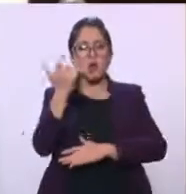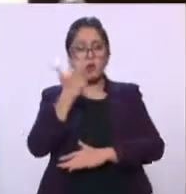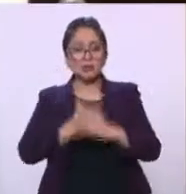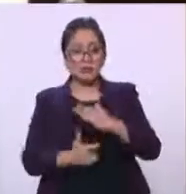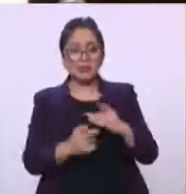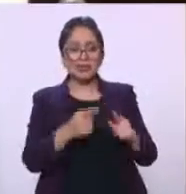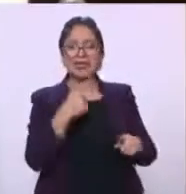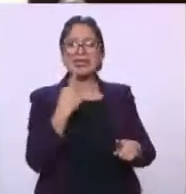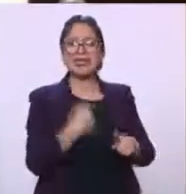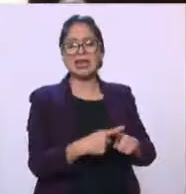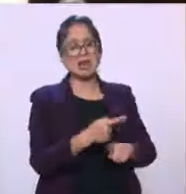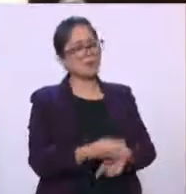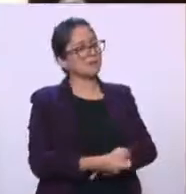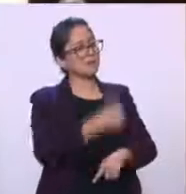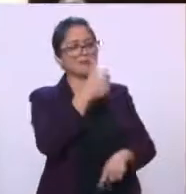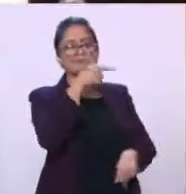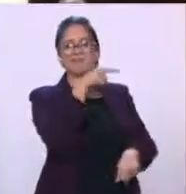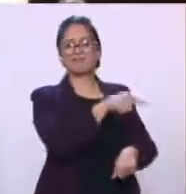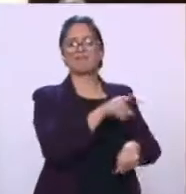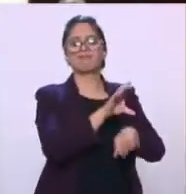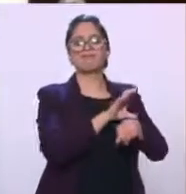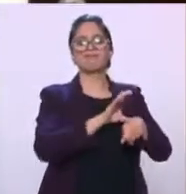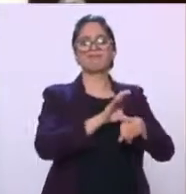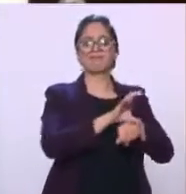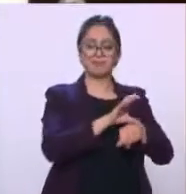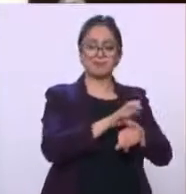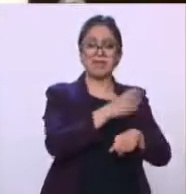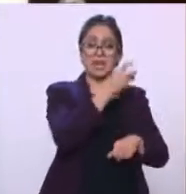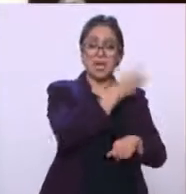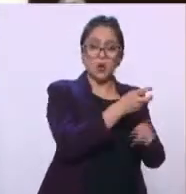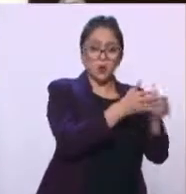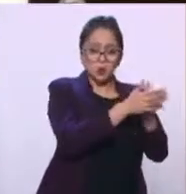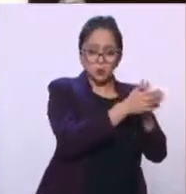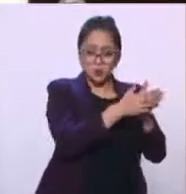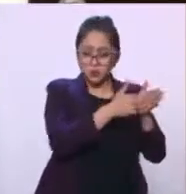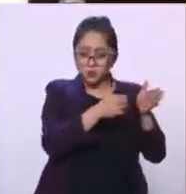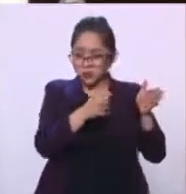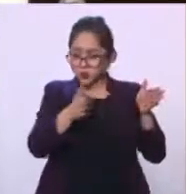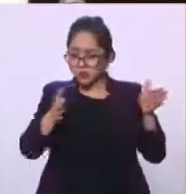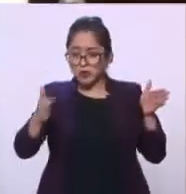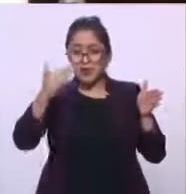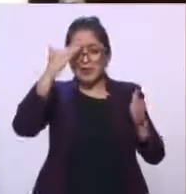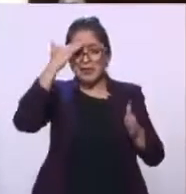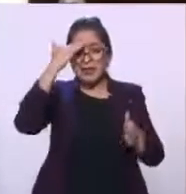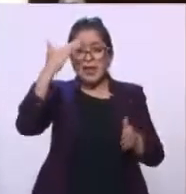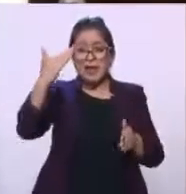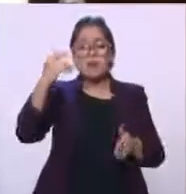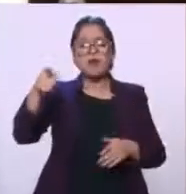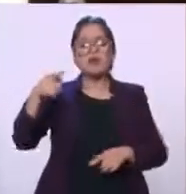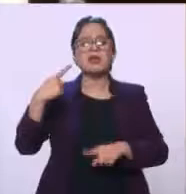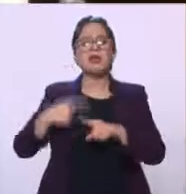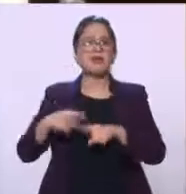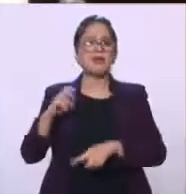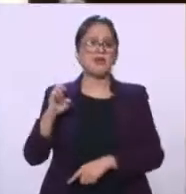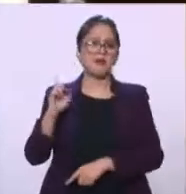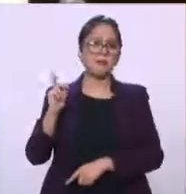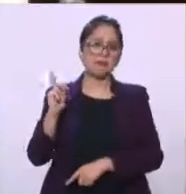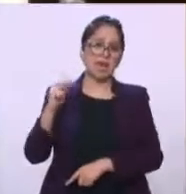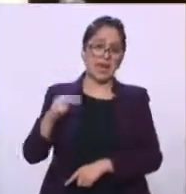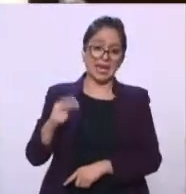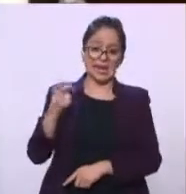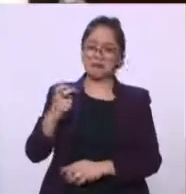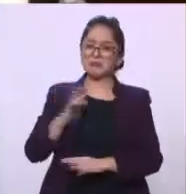Y el cierre de este periodo neoliberal es con Enrique Peña Nieto. Entonces, creo que no se